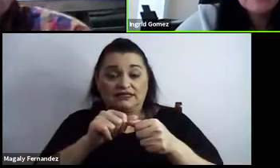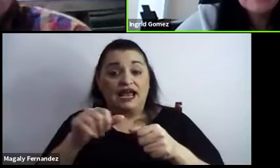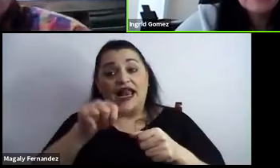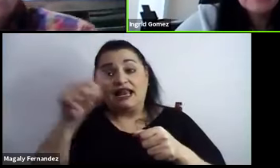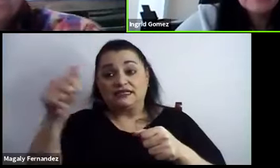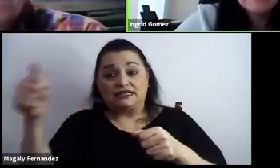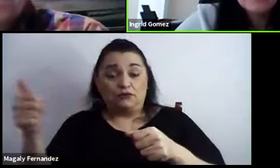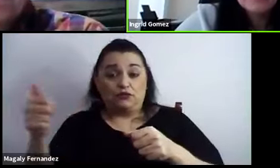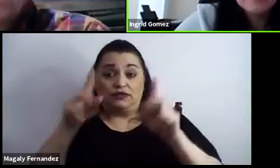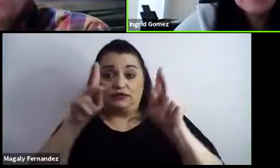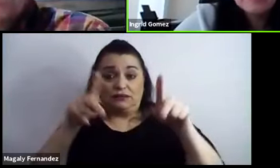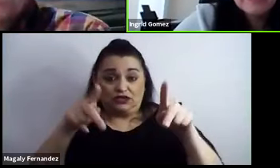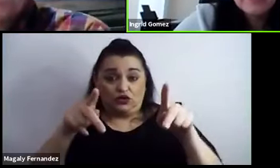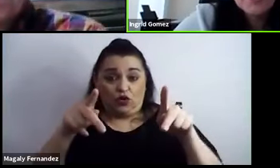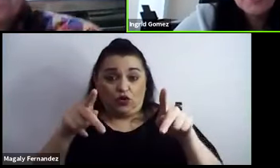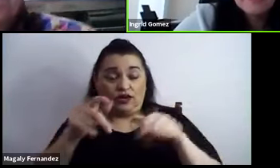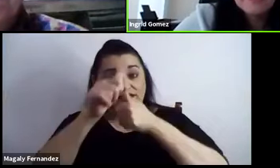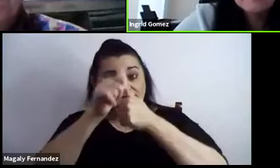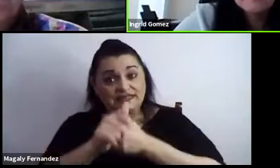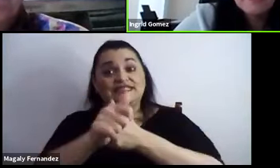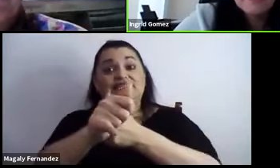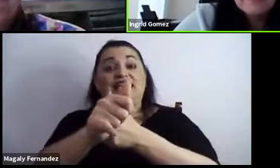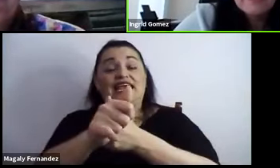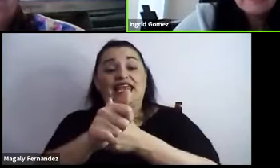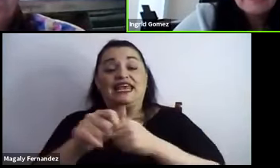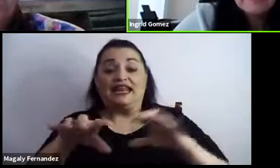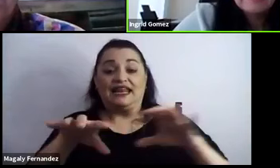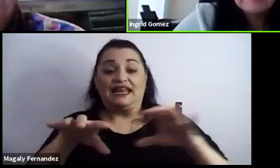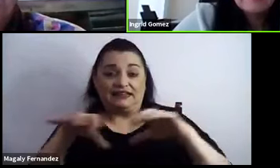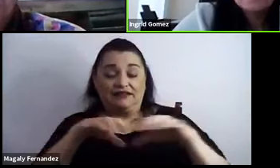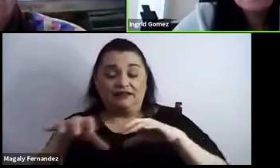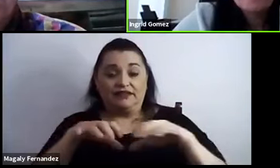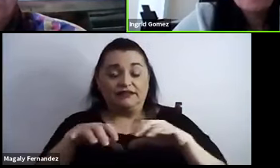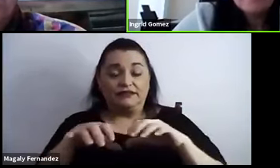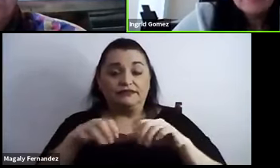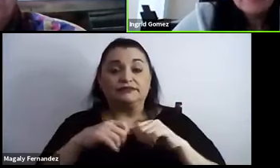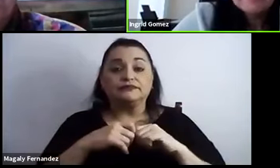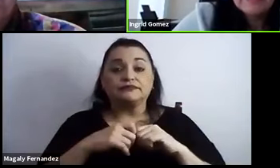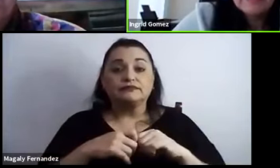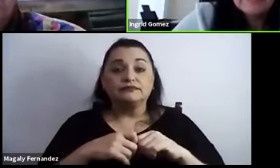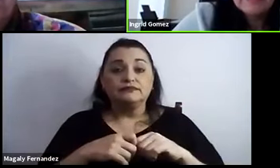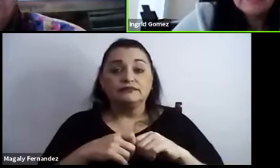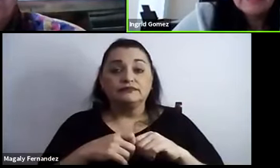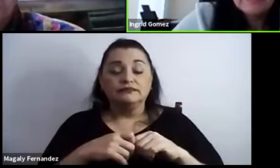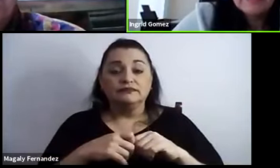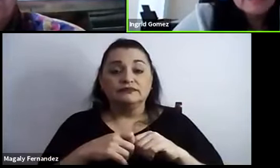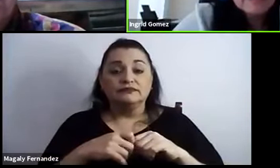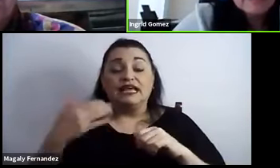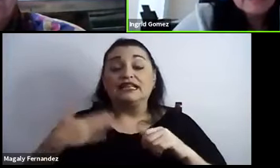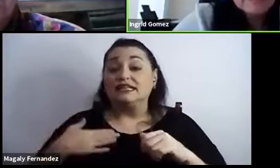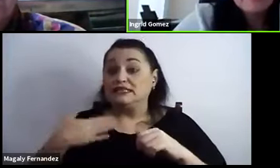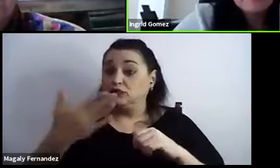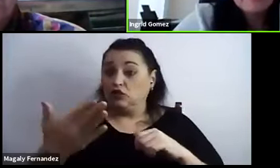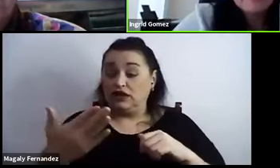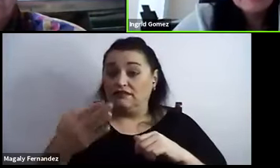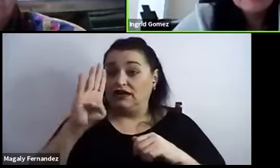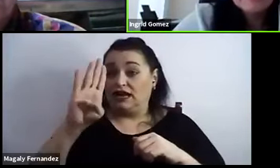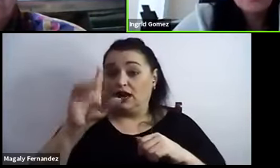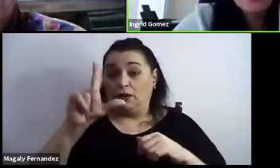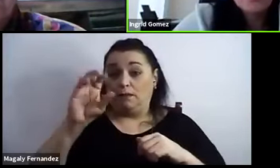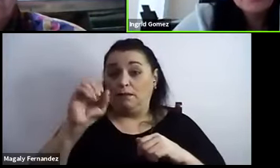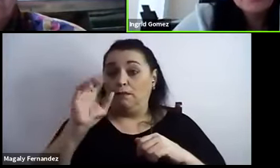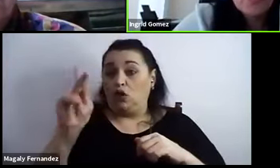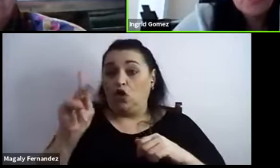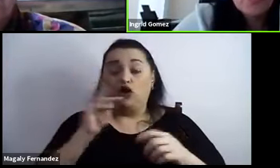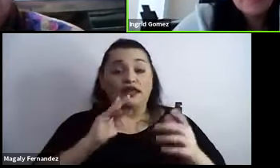personas que han venido siguiendo la actividad que Está disponible el blog interactivo a través